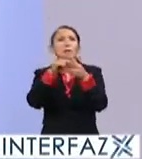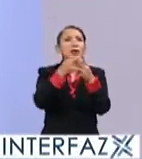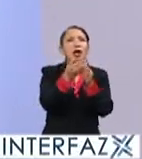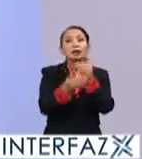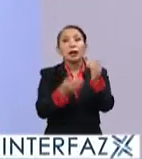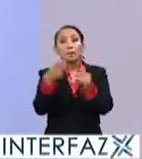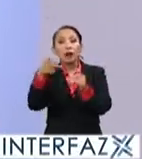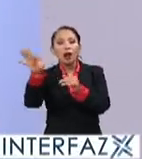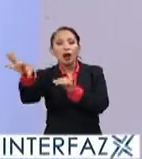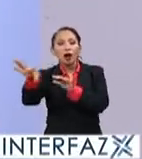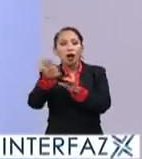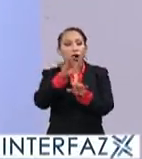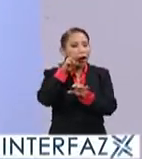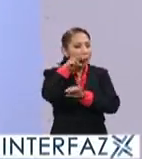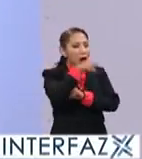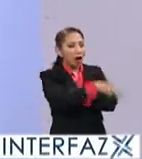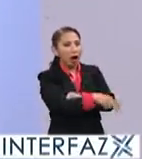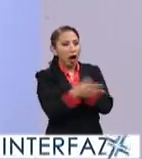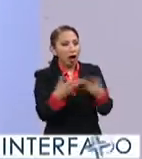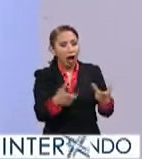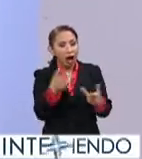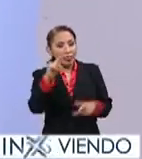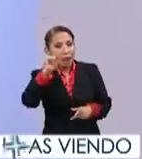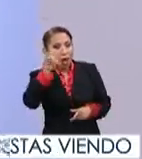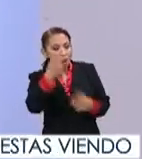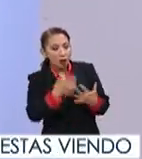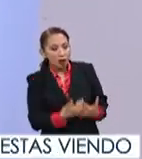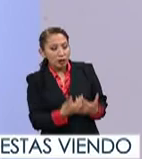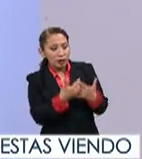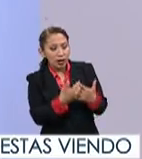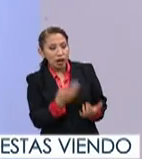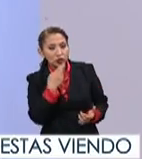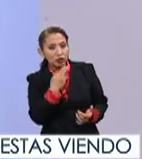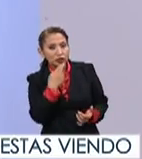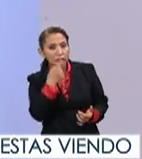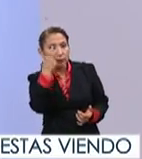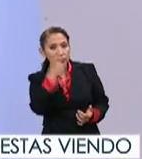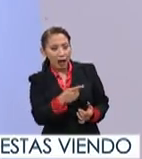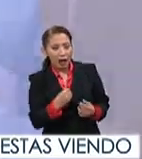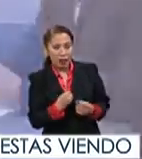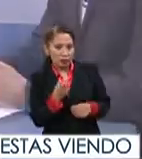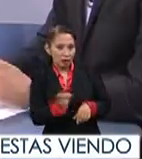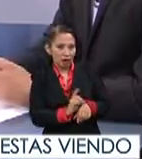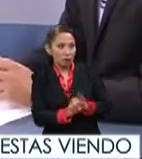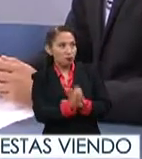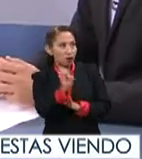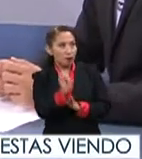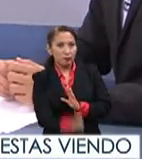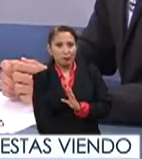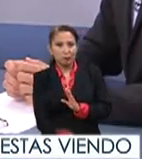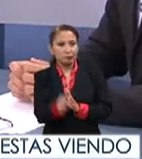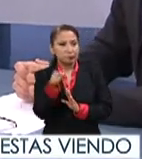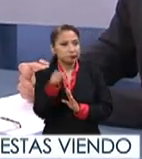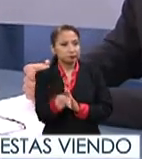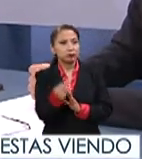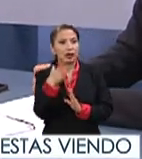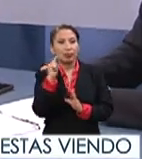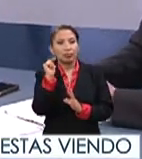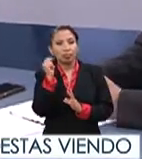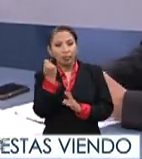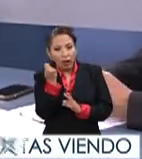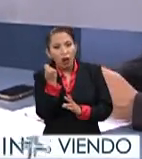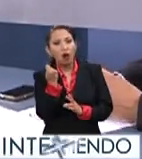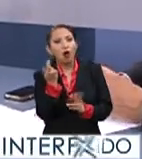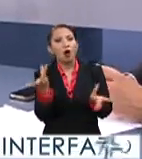de ahí han salido una serie de tecnologías que se usan en la vida cotidiana, como digamos